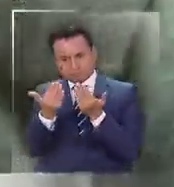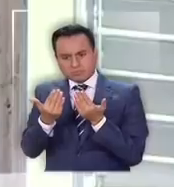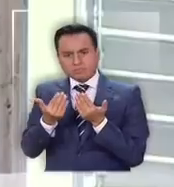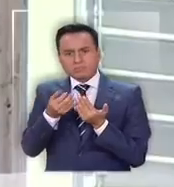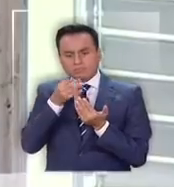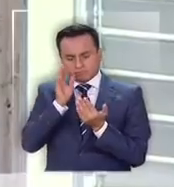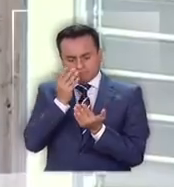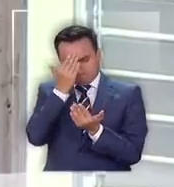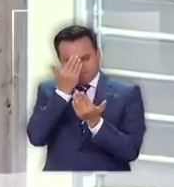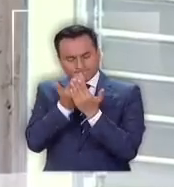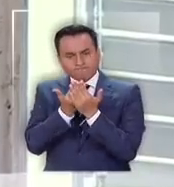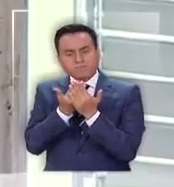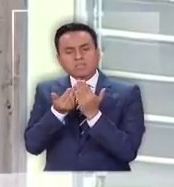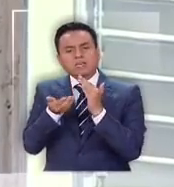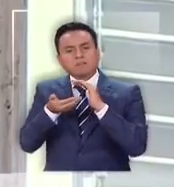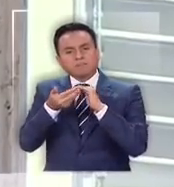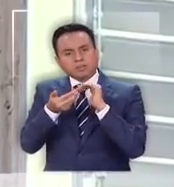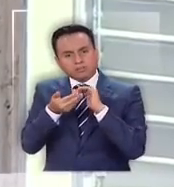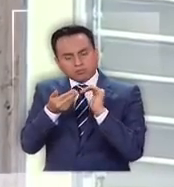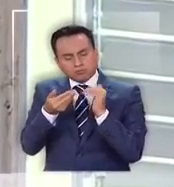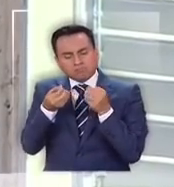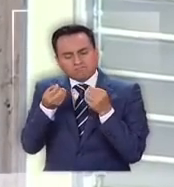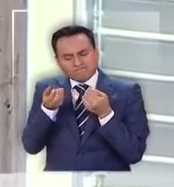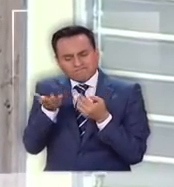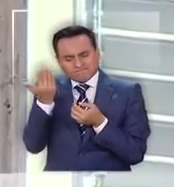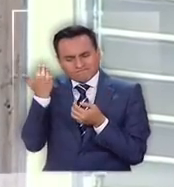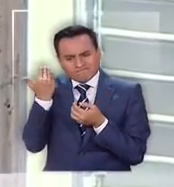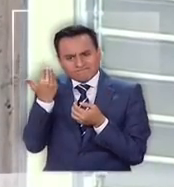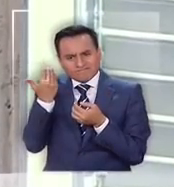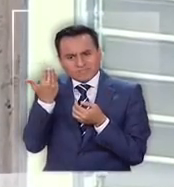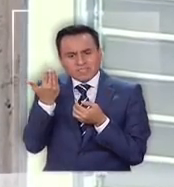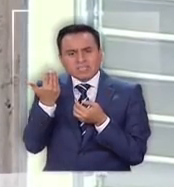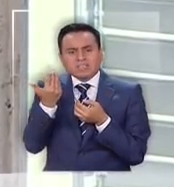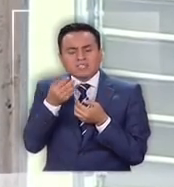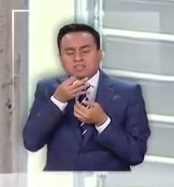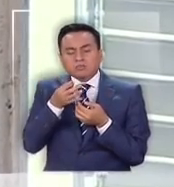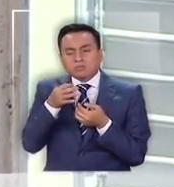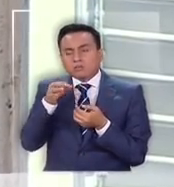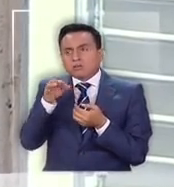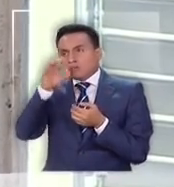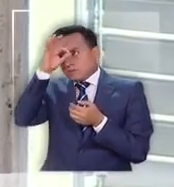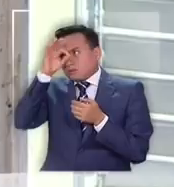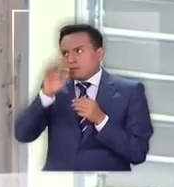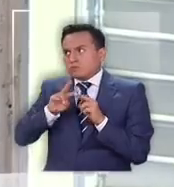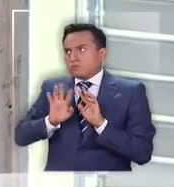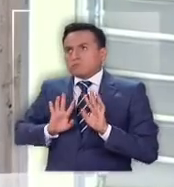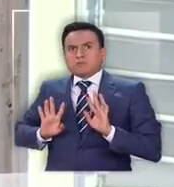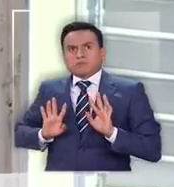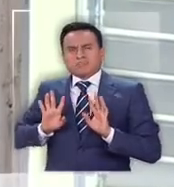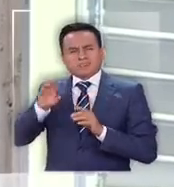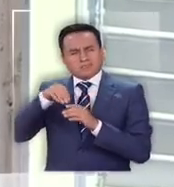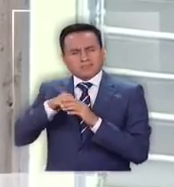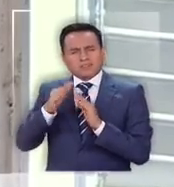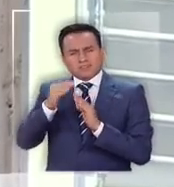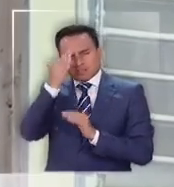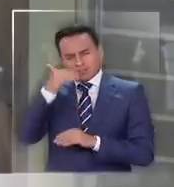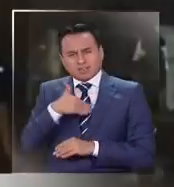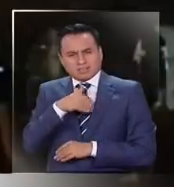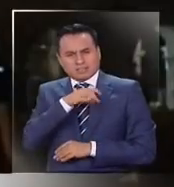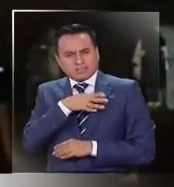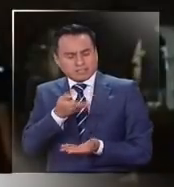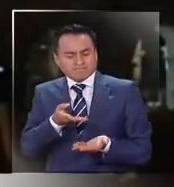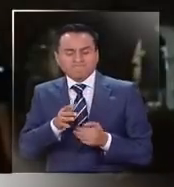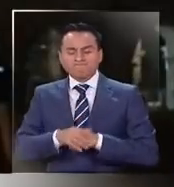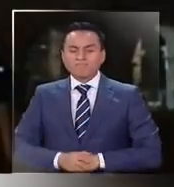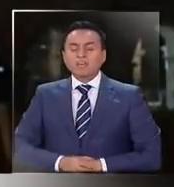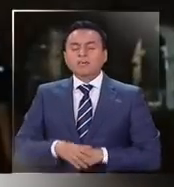él personalmente perdón por lo que ha sucedido, por en cierta forma ignorar la situación que estaba ocurriendo al interior de la Iglesia Católica Chilena. ¿Qué